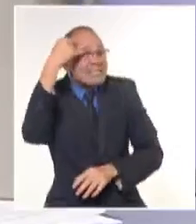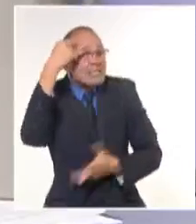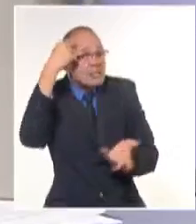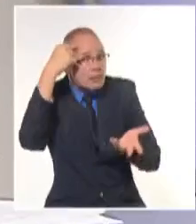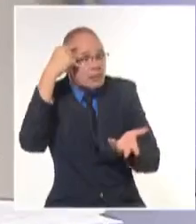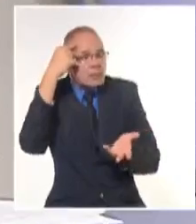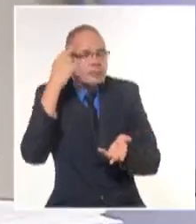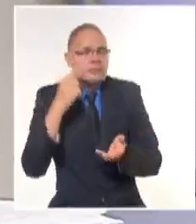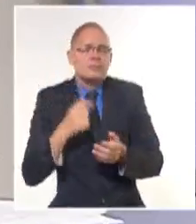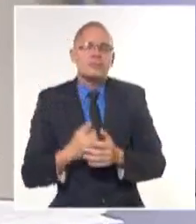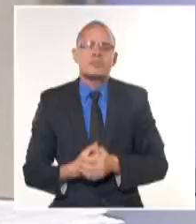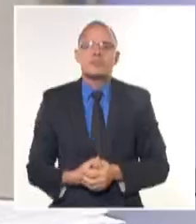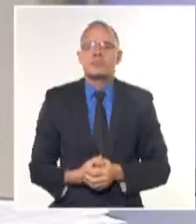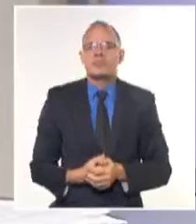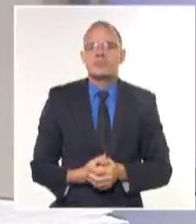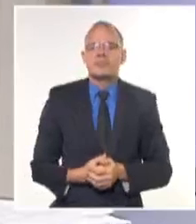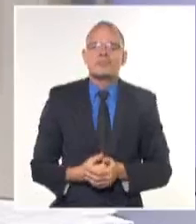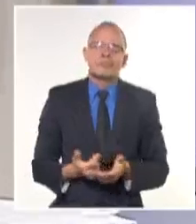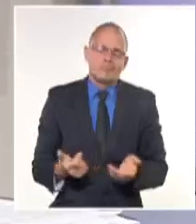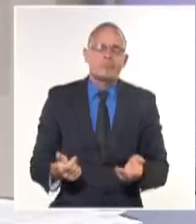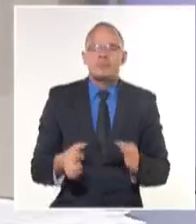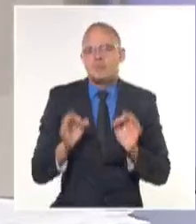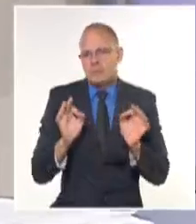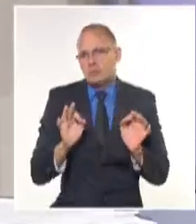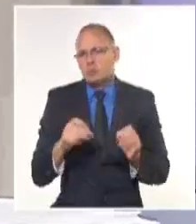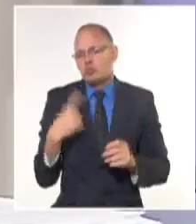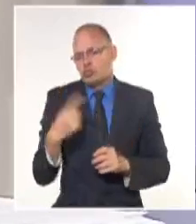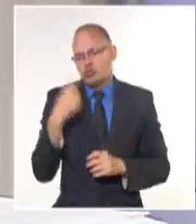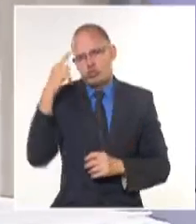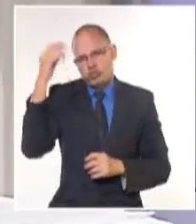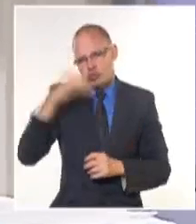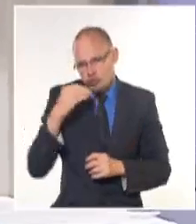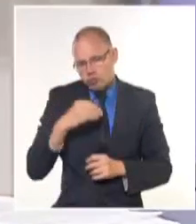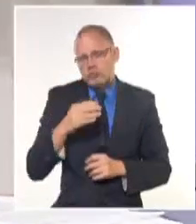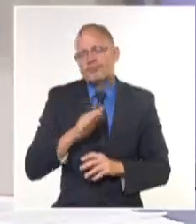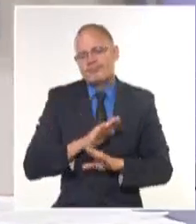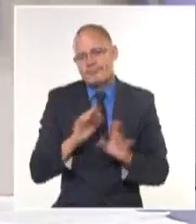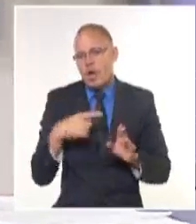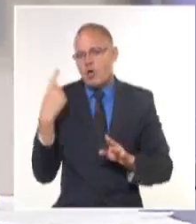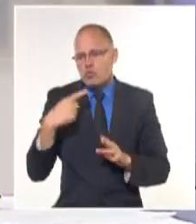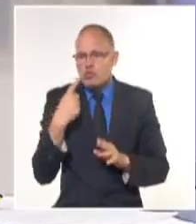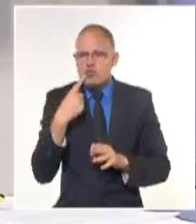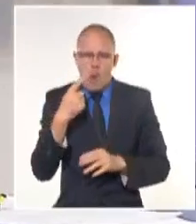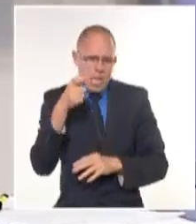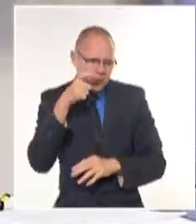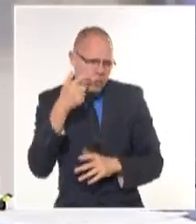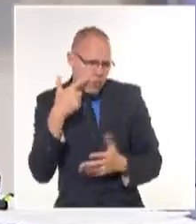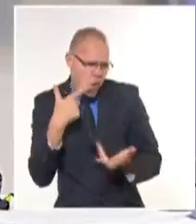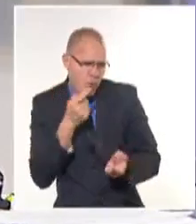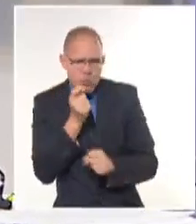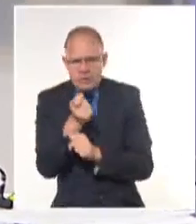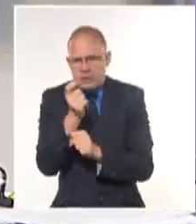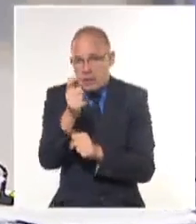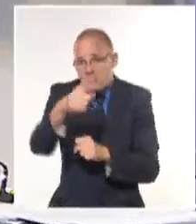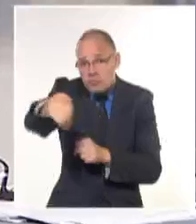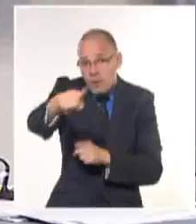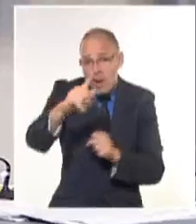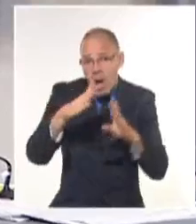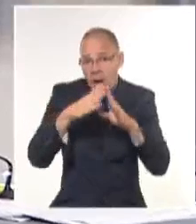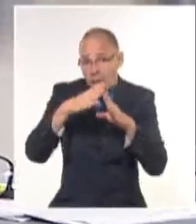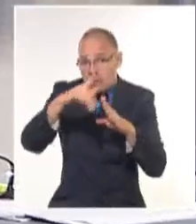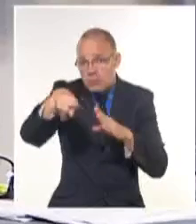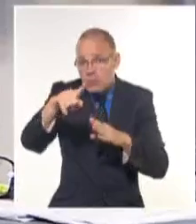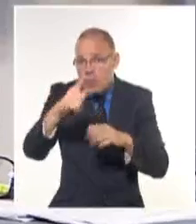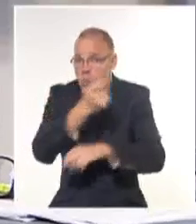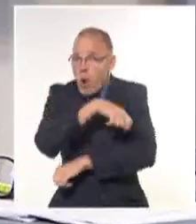esta función que tenemos nosotros y en este llamado que se ha hecho como parte del ejercicio de acompañar las acciones, de seguir educando a nuestro pueblo, a mí se me ocurre decir que si